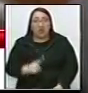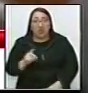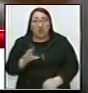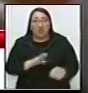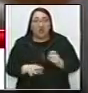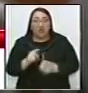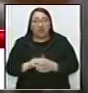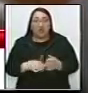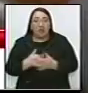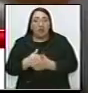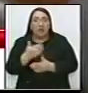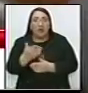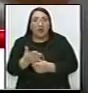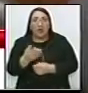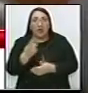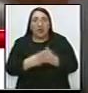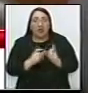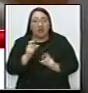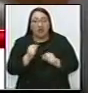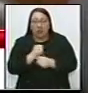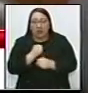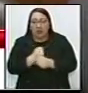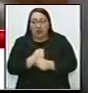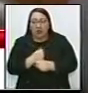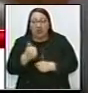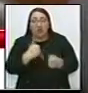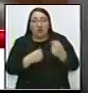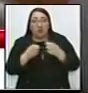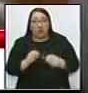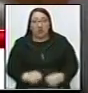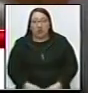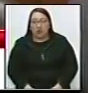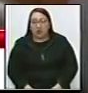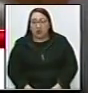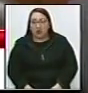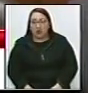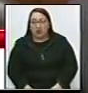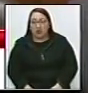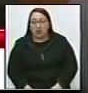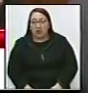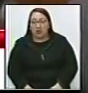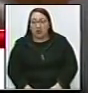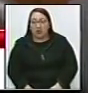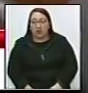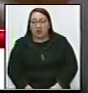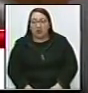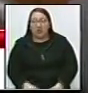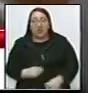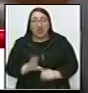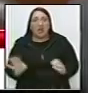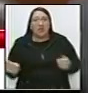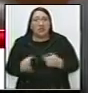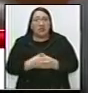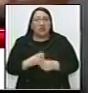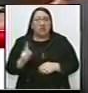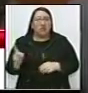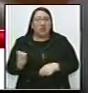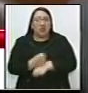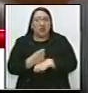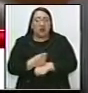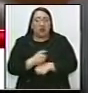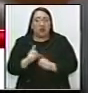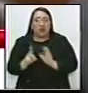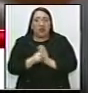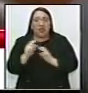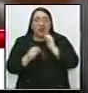impidiendo a los trabajadores de la administración pública que presenten pliego de reclamos. O sea, se ha cancelado de un plumazo un